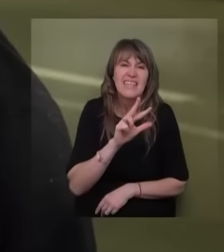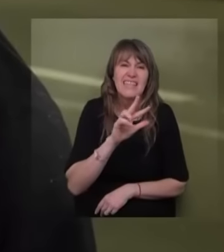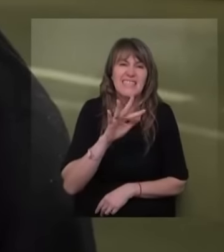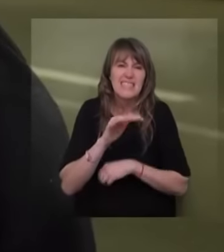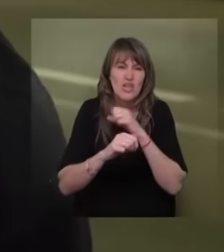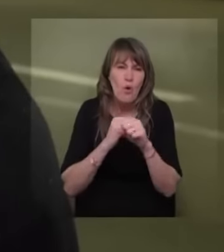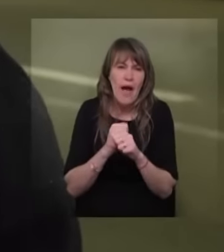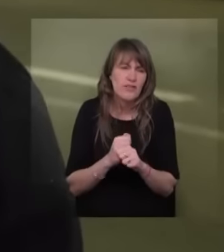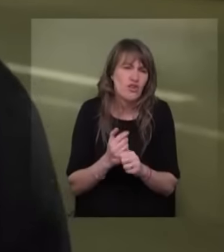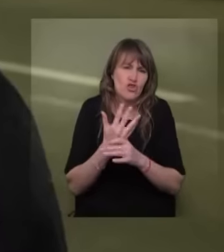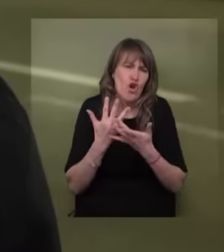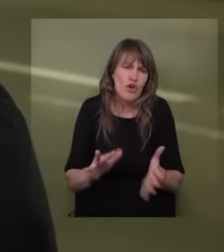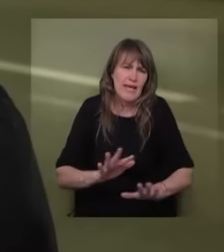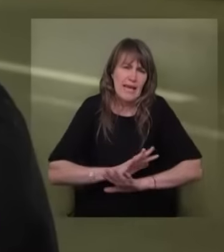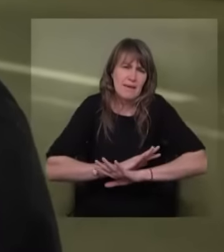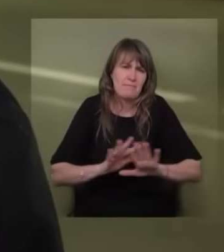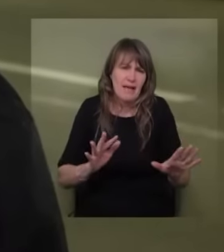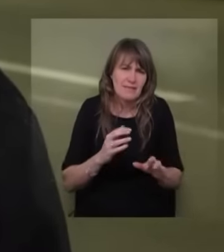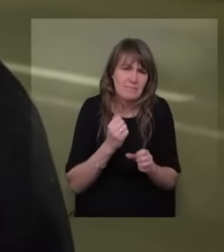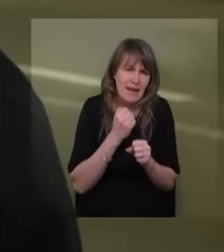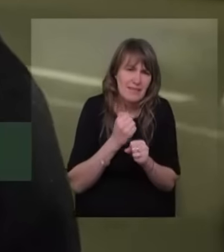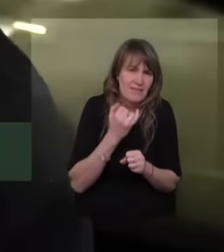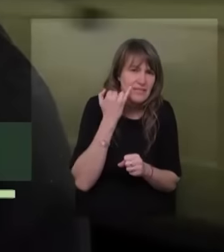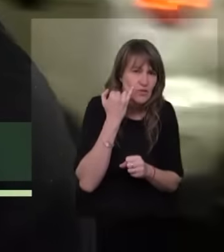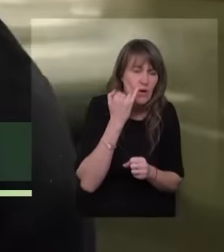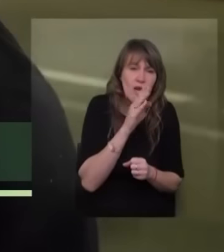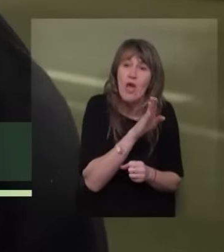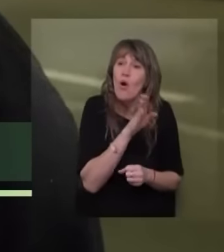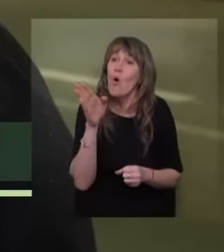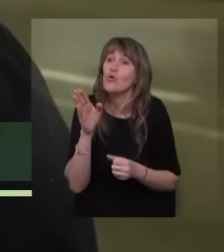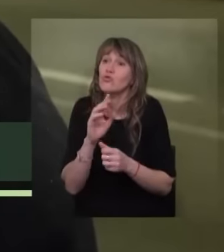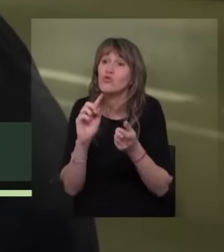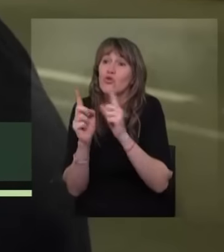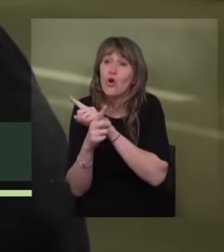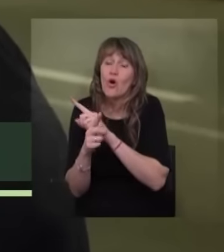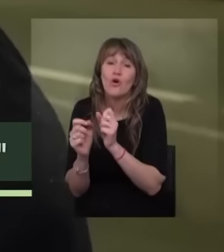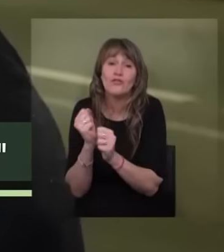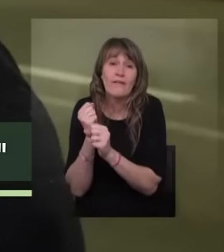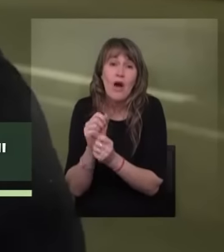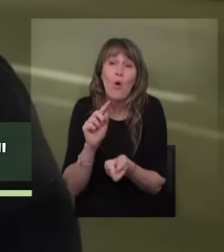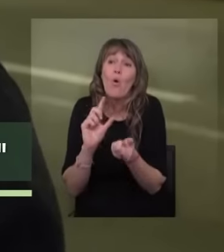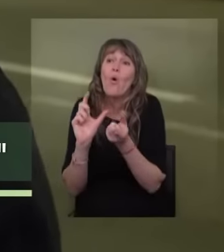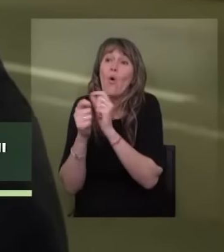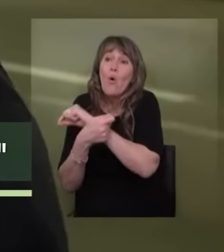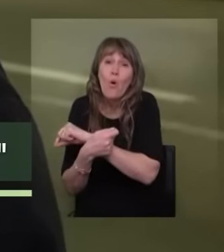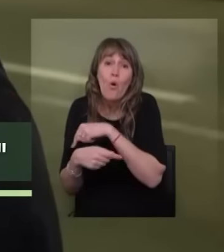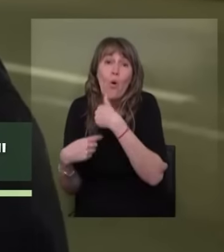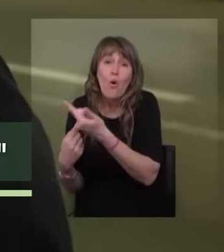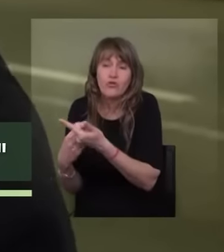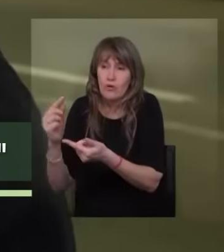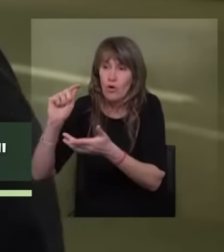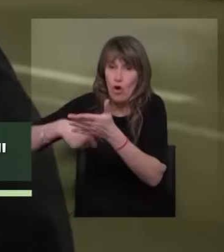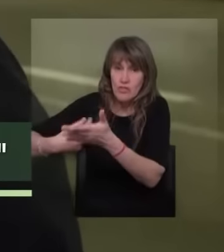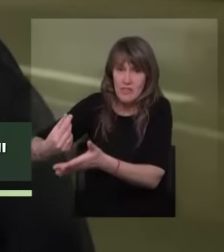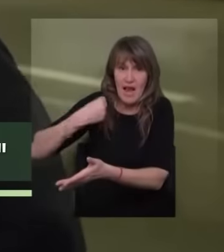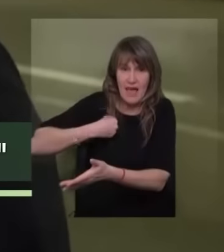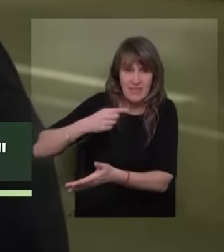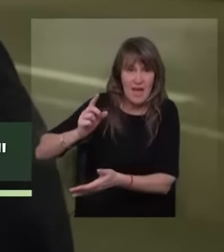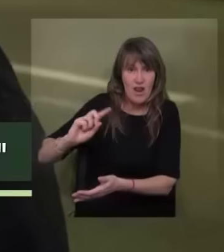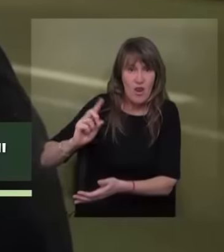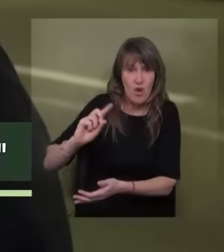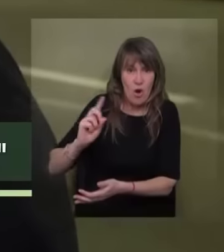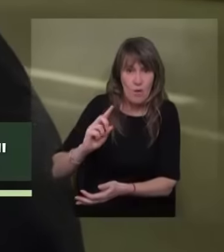trabajo sexual pero cuando cambian de Mercado laboral tampoco las contratan así que todo el mundo dice no no quieren salir de ahí porque le gusta la plata fácil